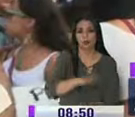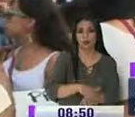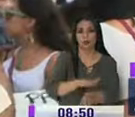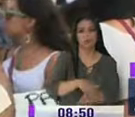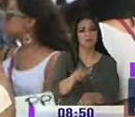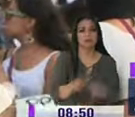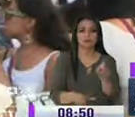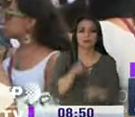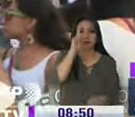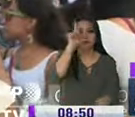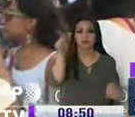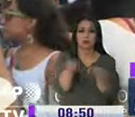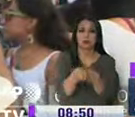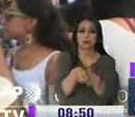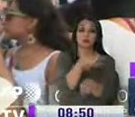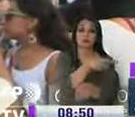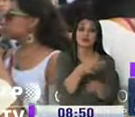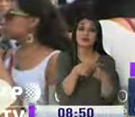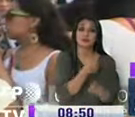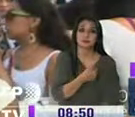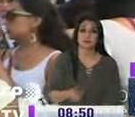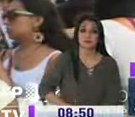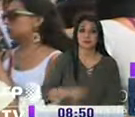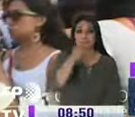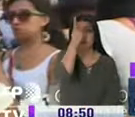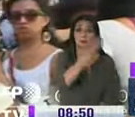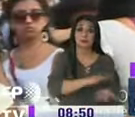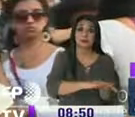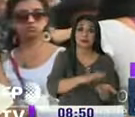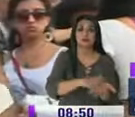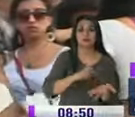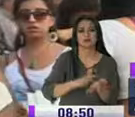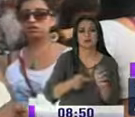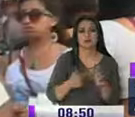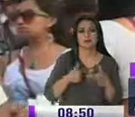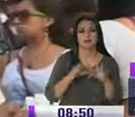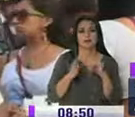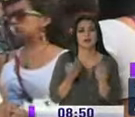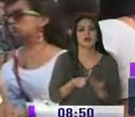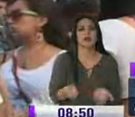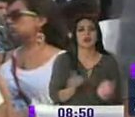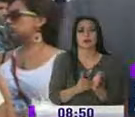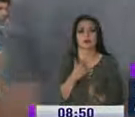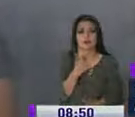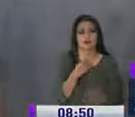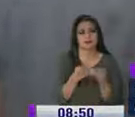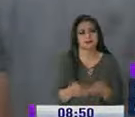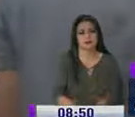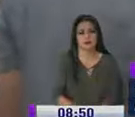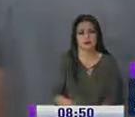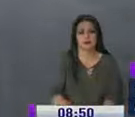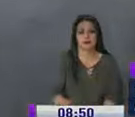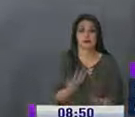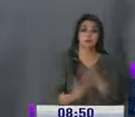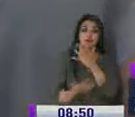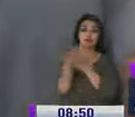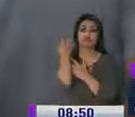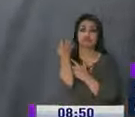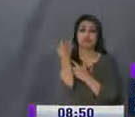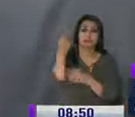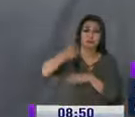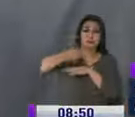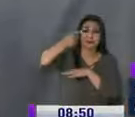los disidentes organizaron su propio grupo armado, donde el principal negocio sería el narcotráfico. están deambulando entre los dos lados